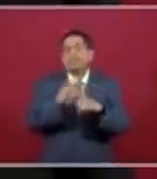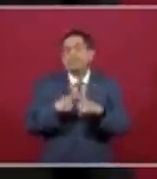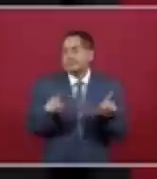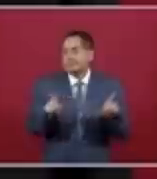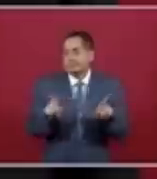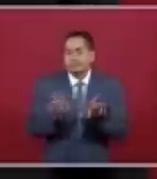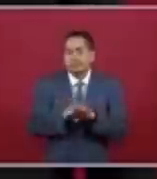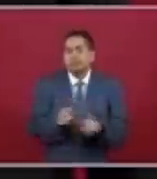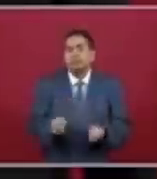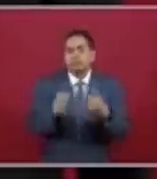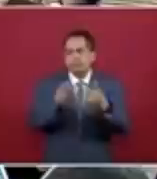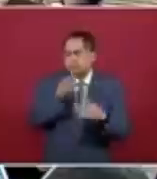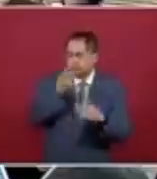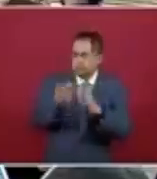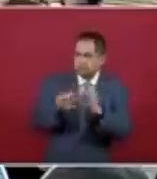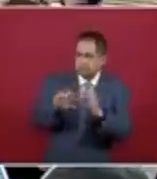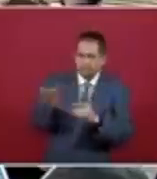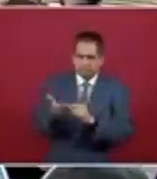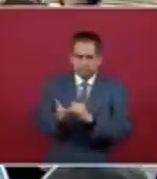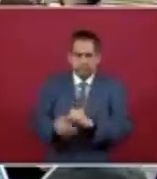cuanto a población.